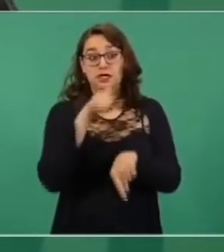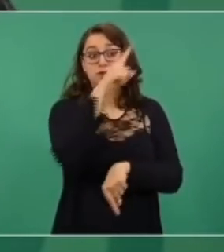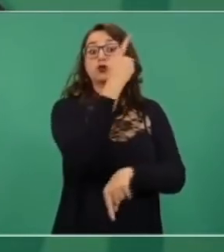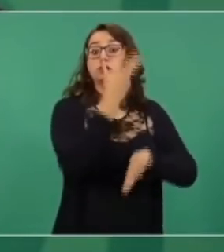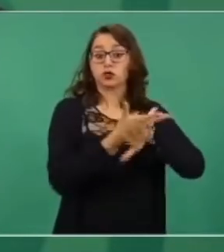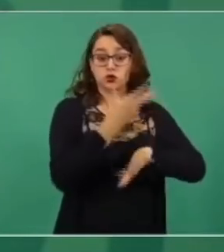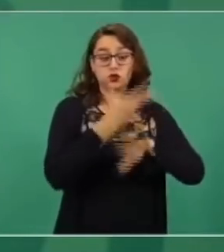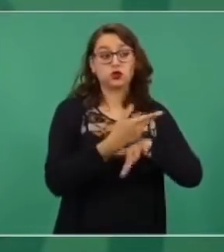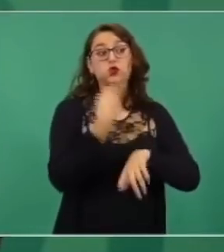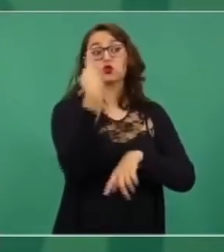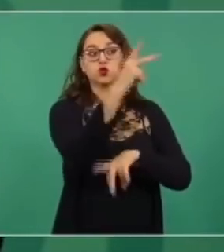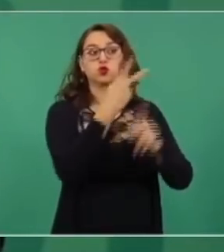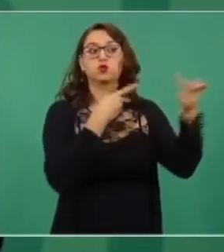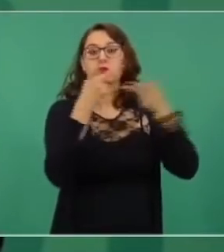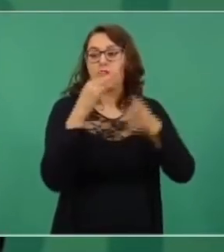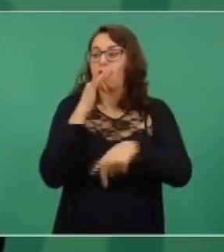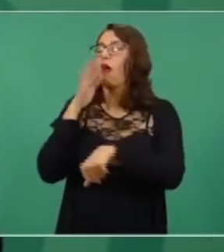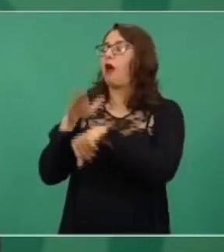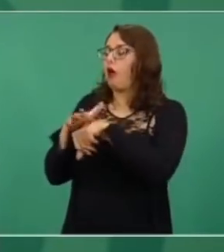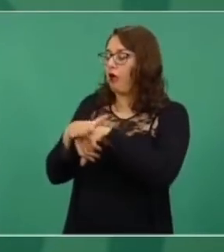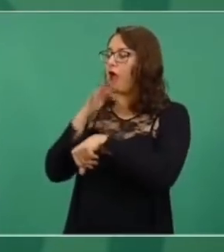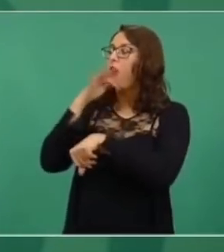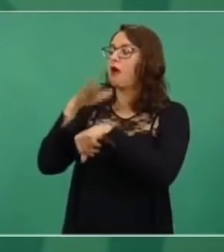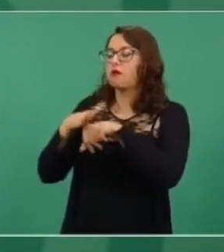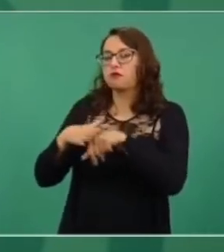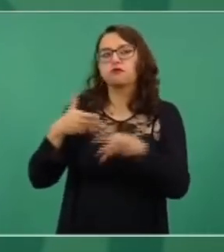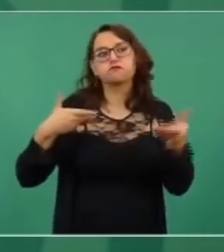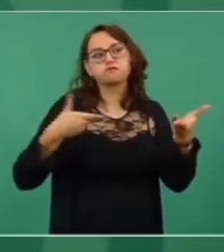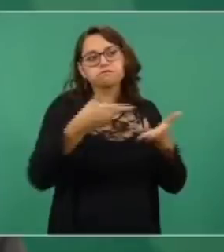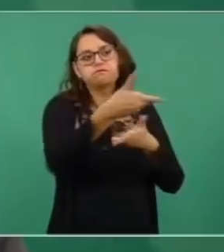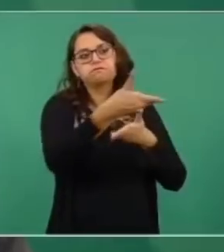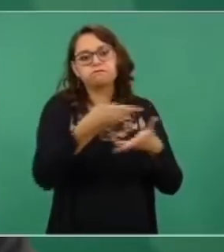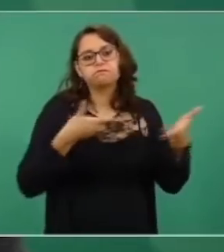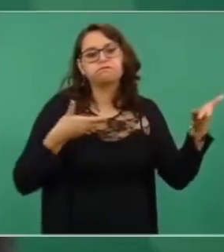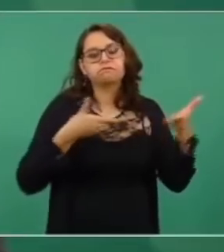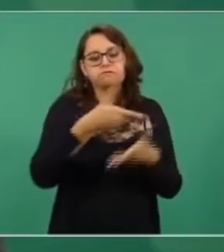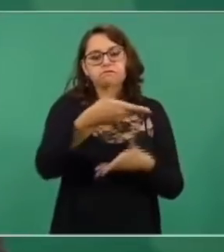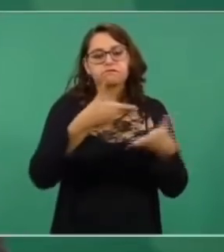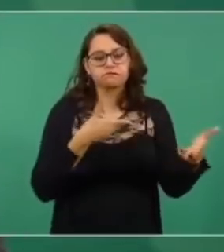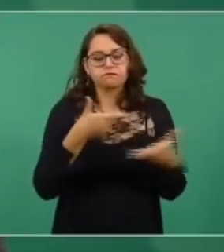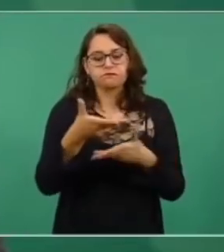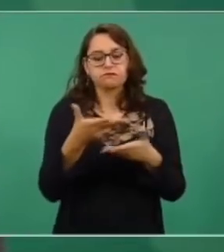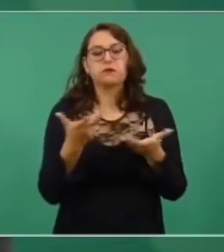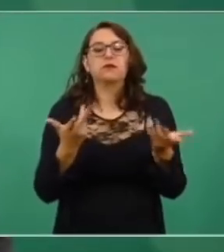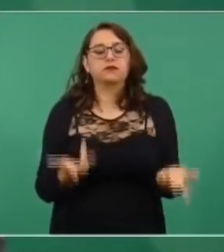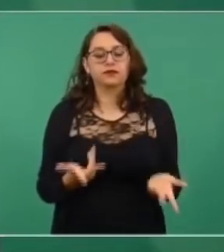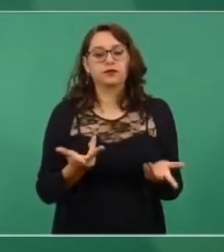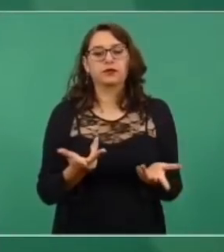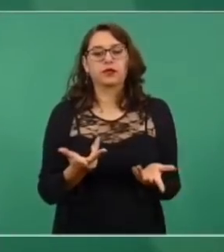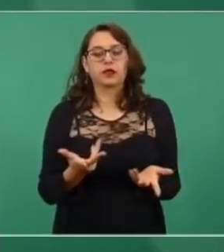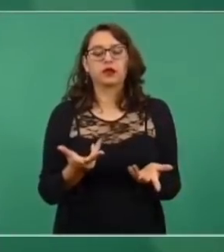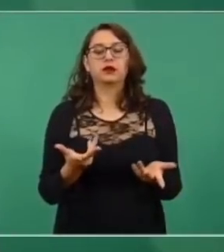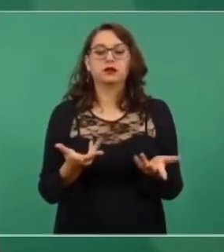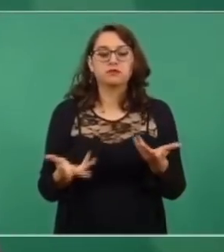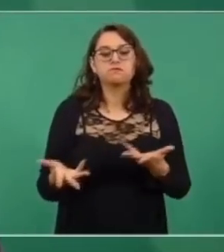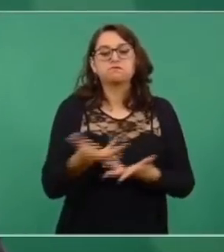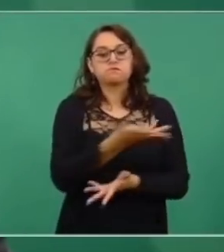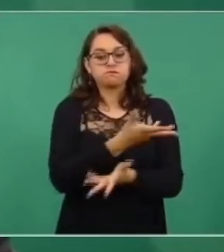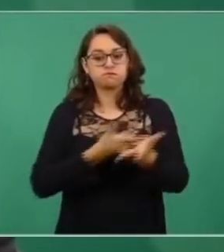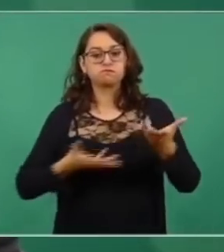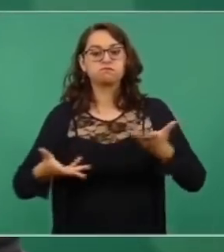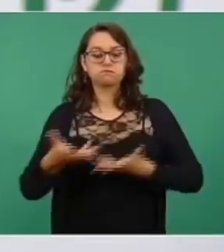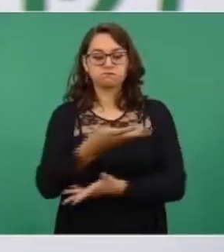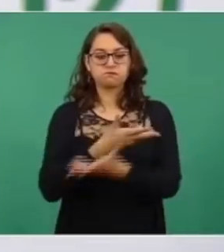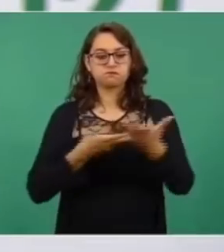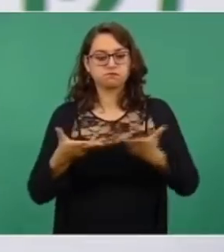estados que son fronterizos con México. Hemos estado entonces compartiendo la información y